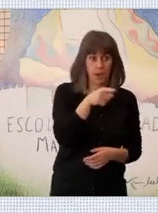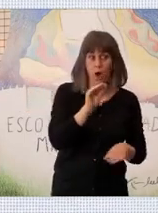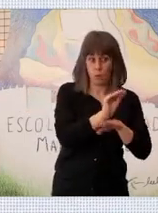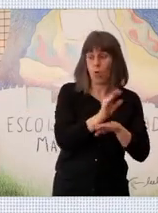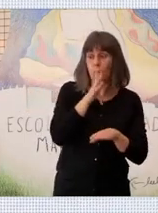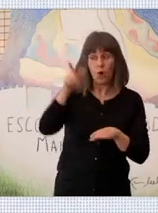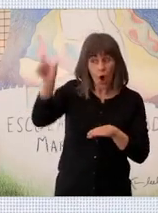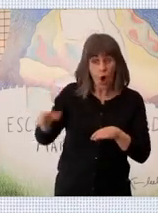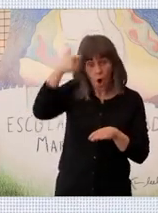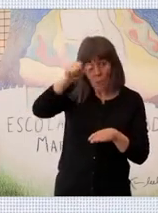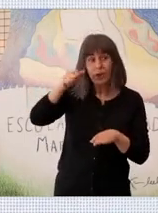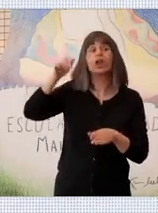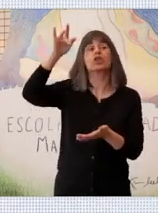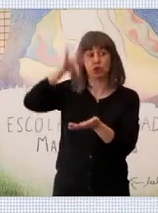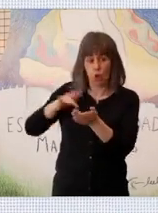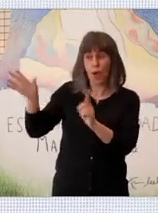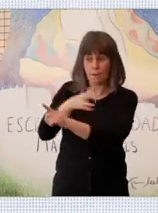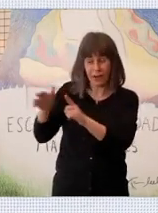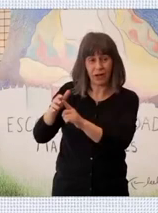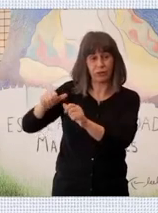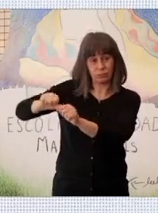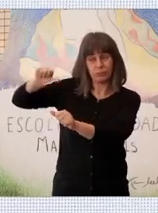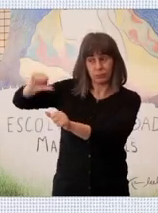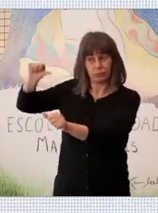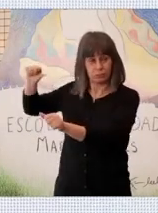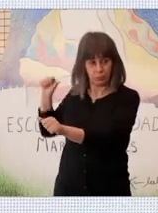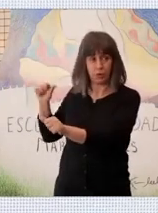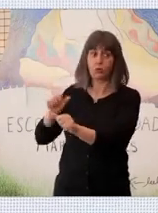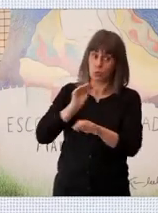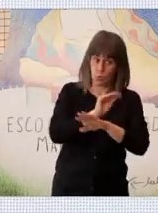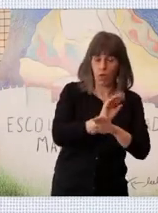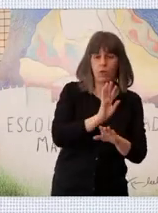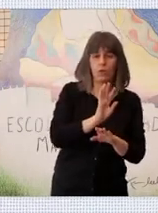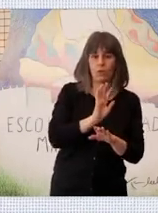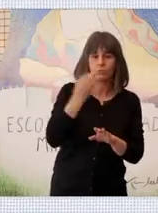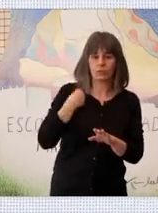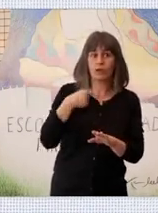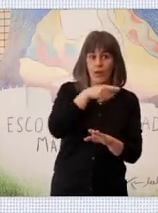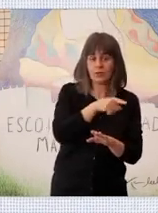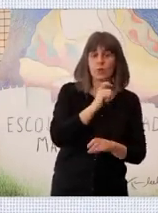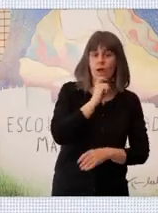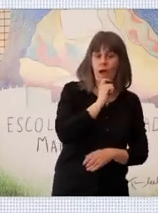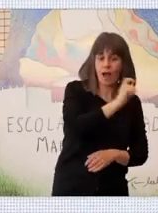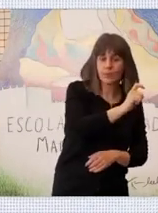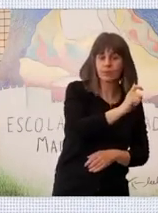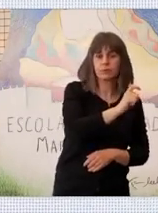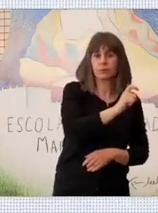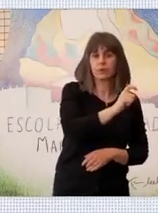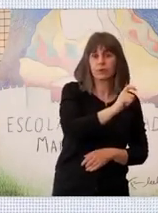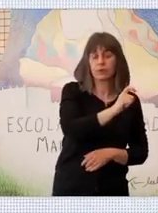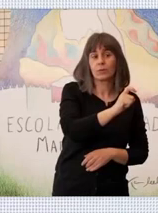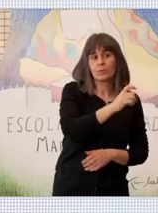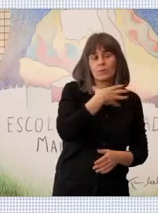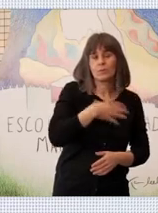vez que lo hace, que mira, que a lo mejor tienes muchas posibilidades de terminar mal. No, lo increíble es que esto se encuentre con una ley.